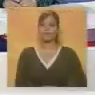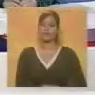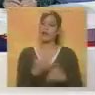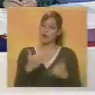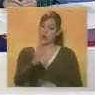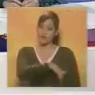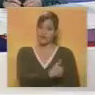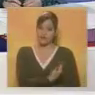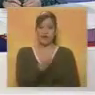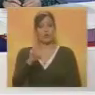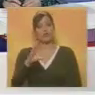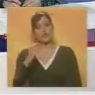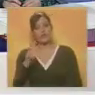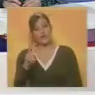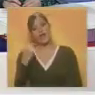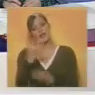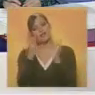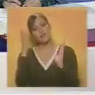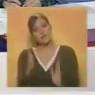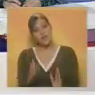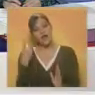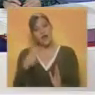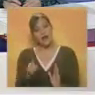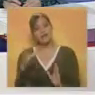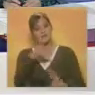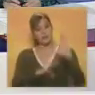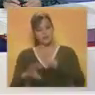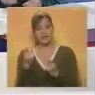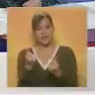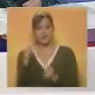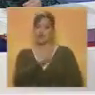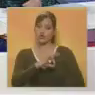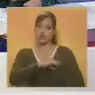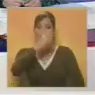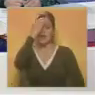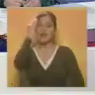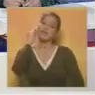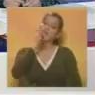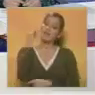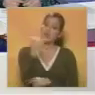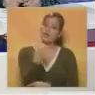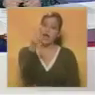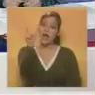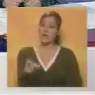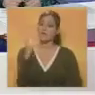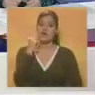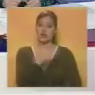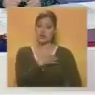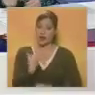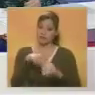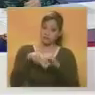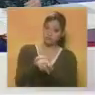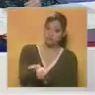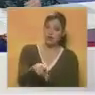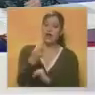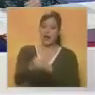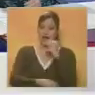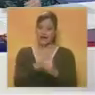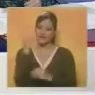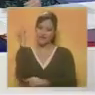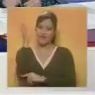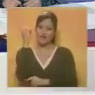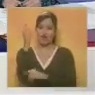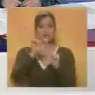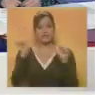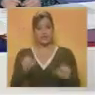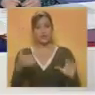Amigos, en la Universidad Central de Venezuela, los estudiantes de la Facultad de Ciencias Económicas y Sociales denuncian que la decana les impidió el acceso a las instalaciones donde se efectuó un foro